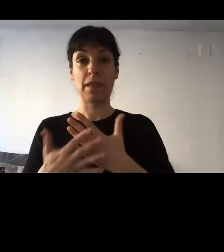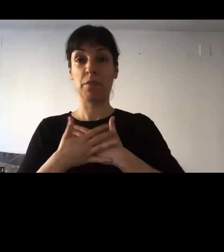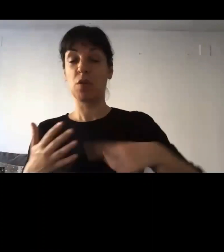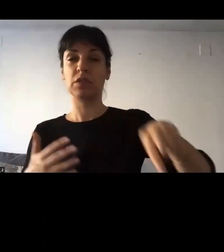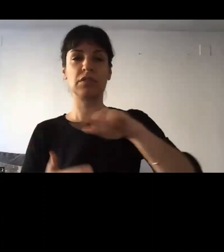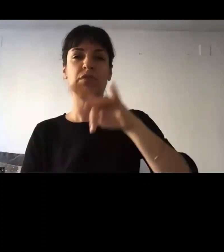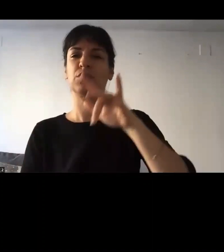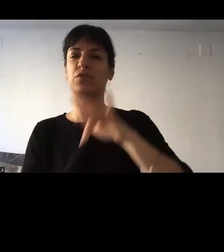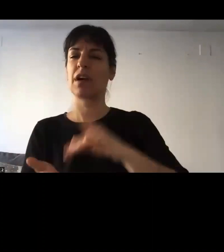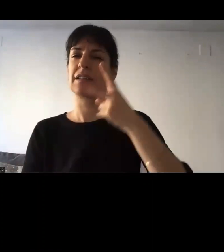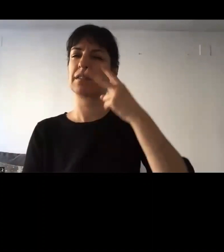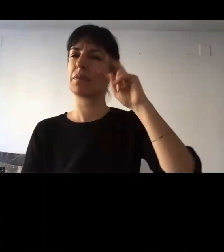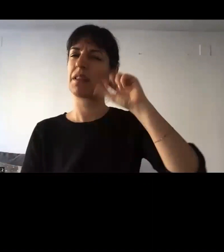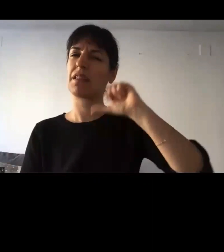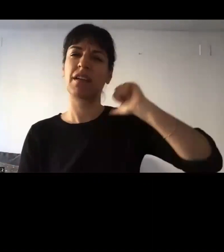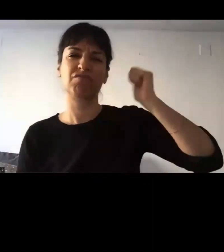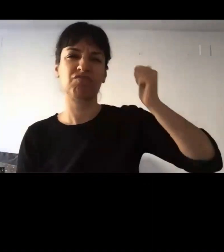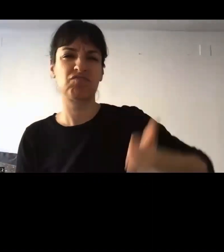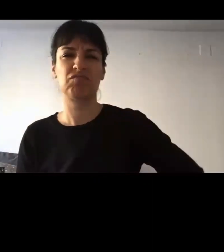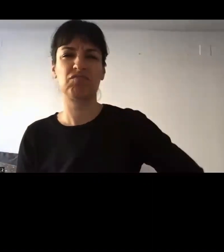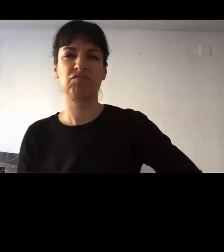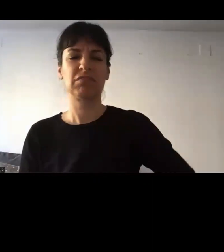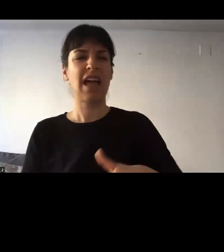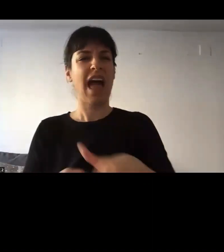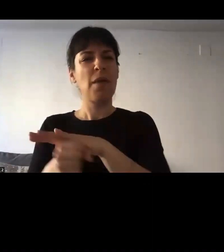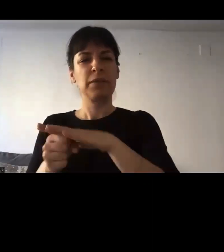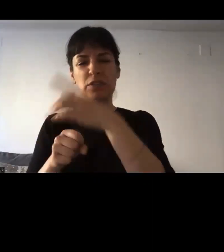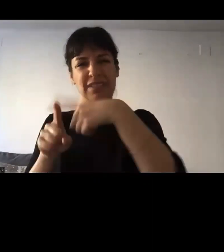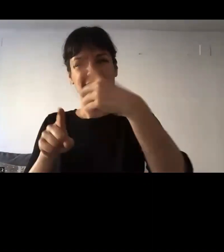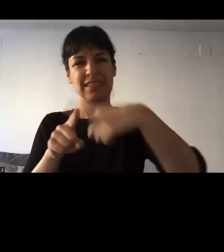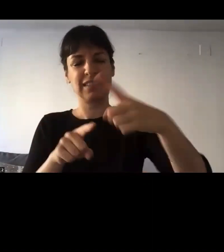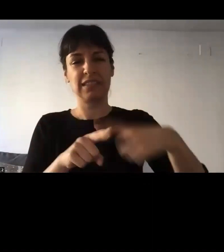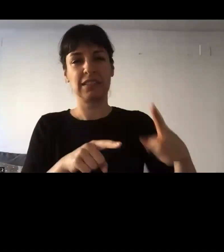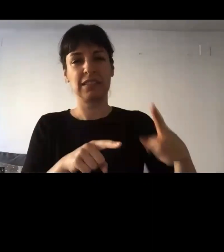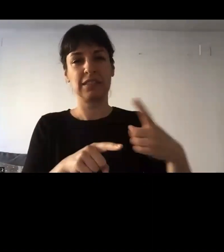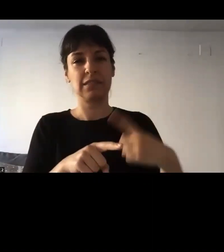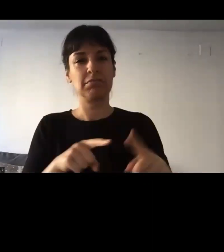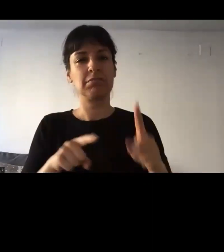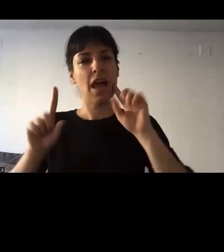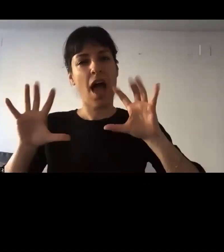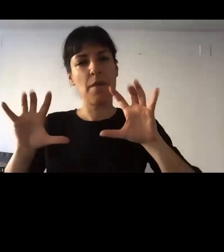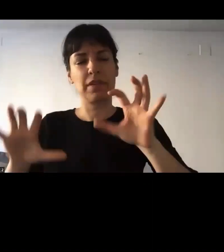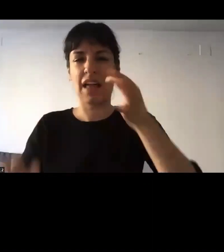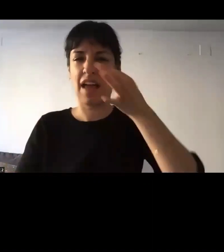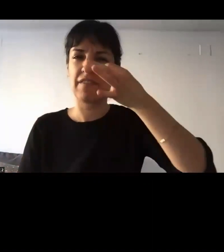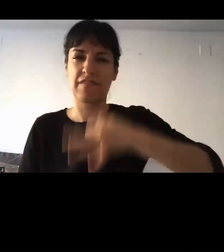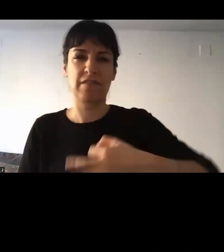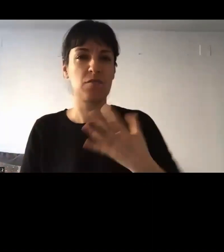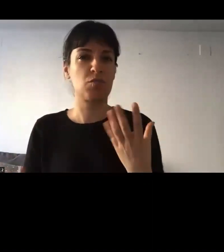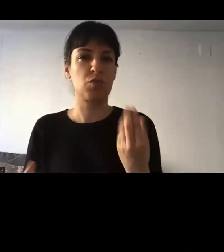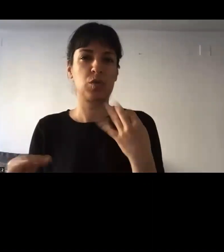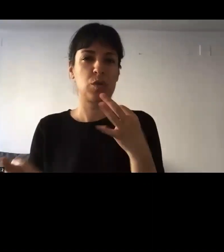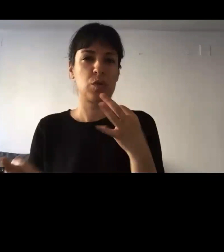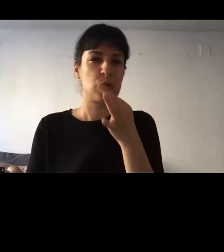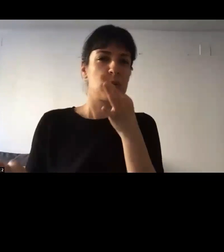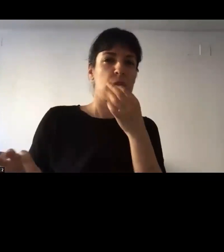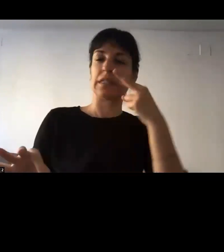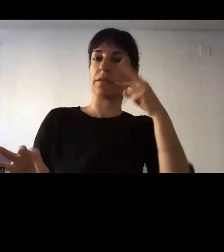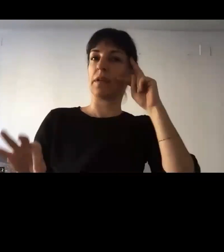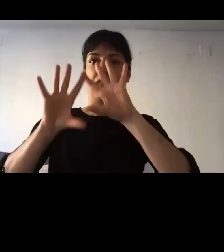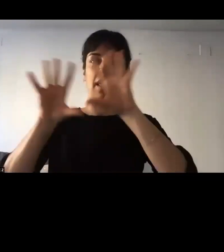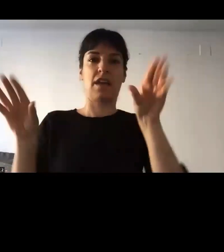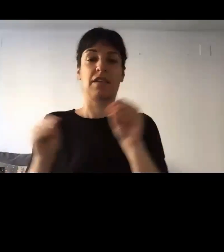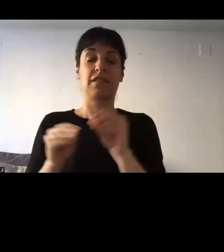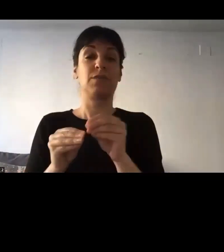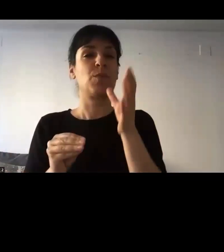muy enriquecedora en muchos ámbitos y que podéis aprender realmente mucho de toda la experiencia global. Y yo por eso os quiero dar las